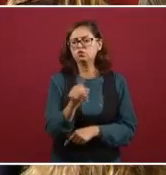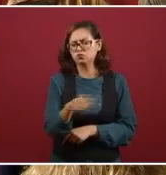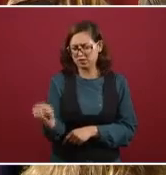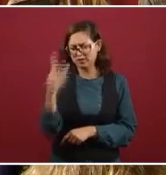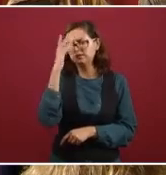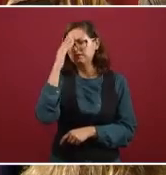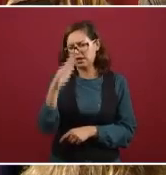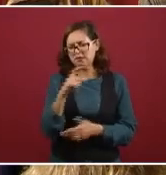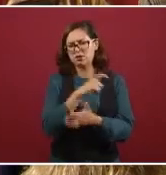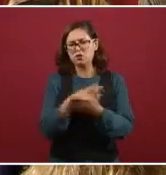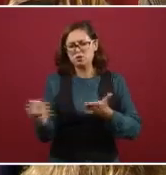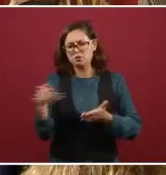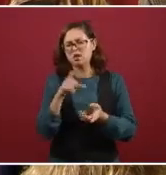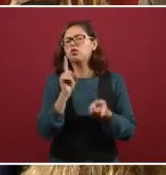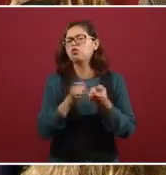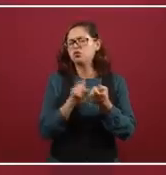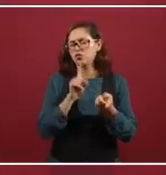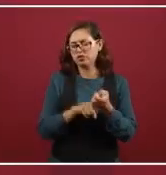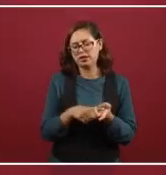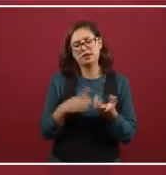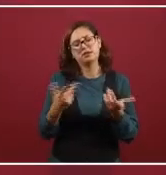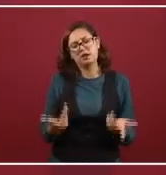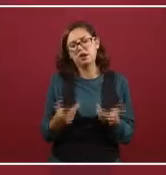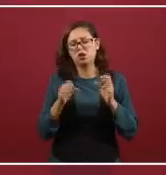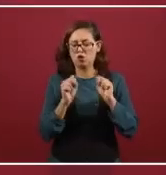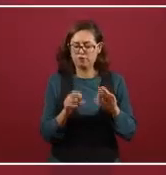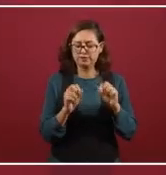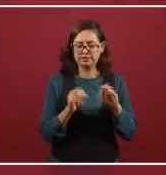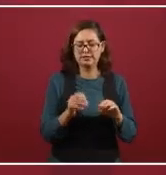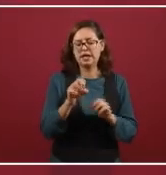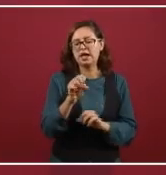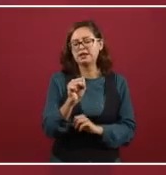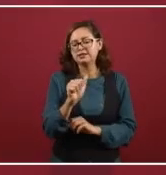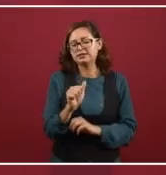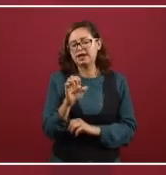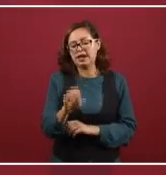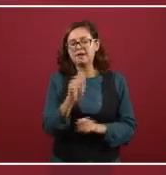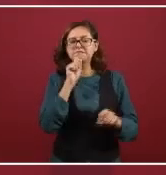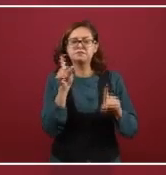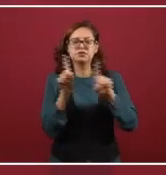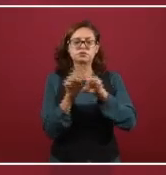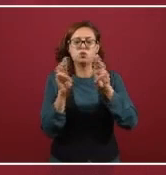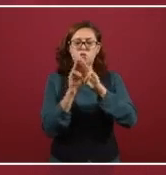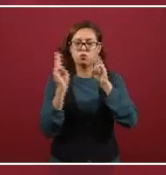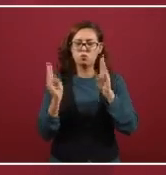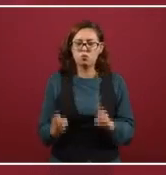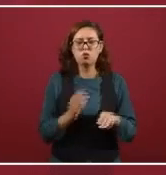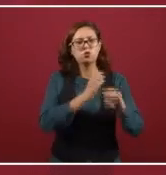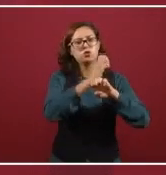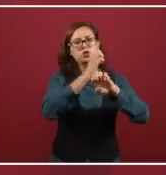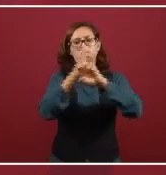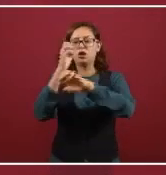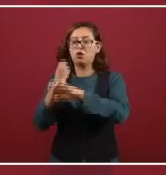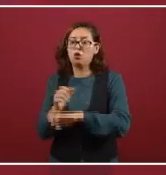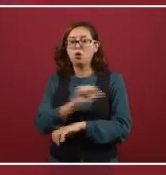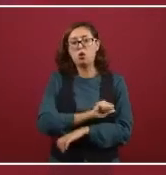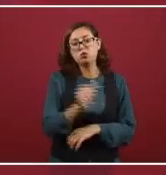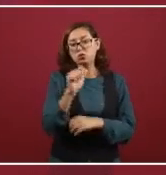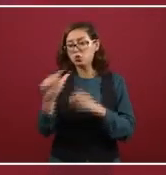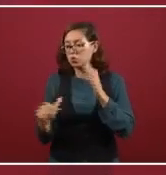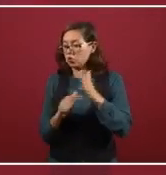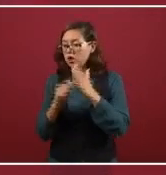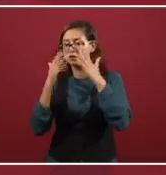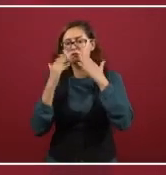adquirir? Las pueden adquirir en las oficinas del SAE, en sus delegaciones regionales, Donde no hay oficinas del SAT, lo pueden adquirir